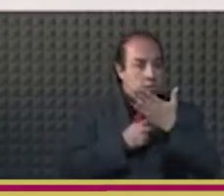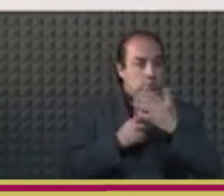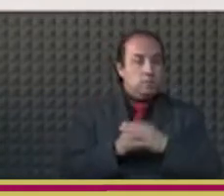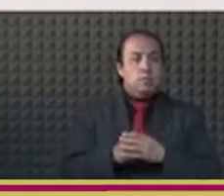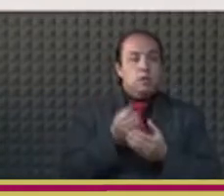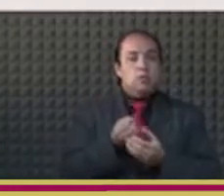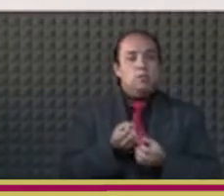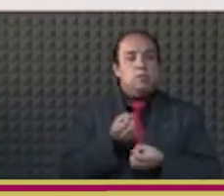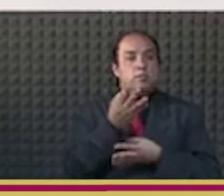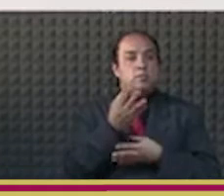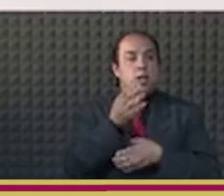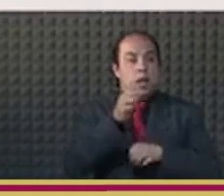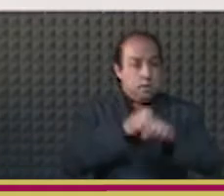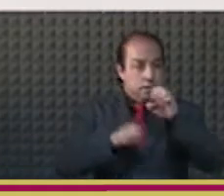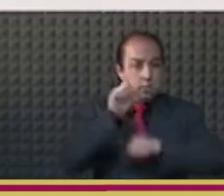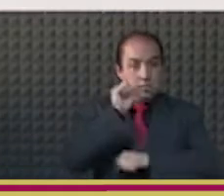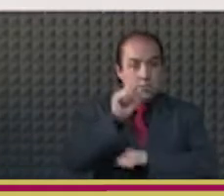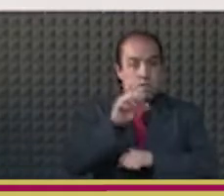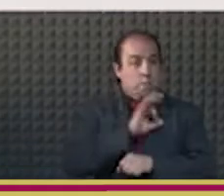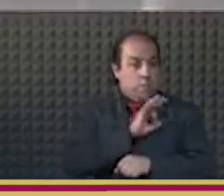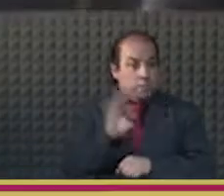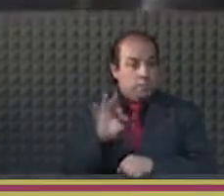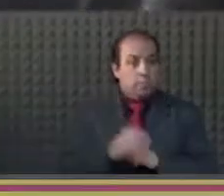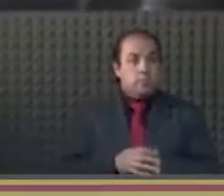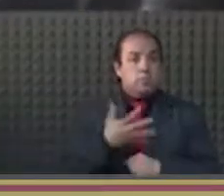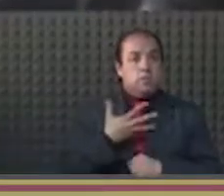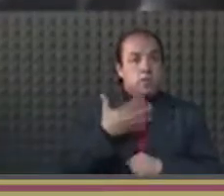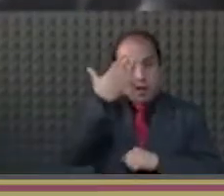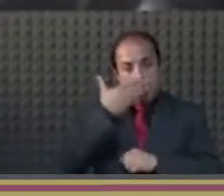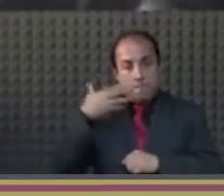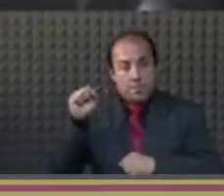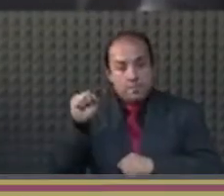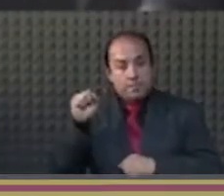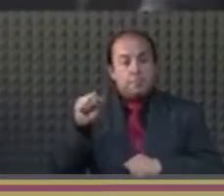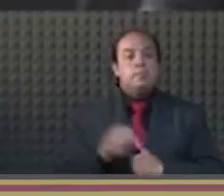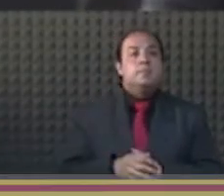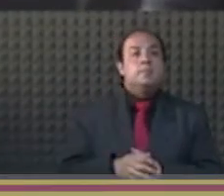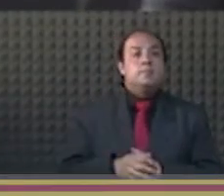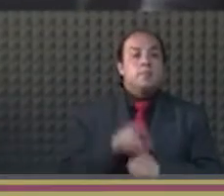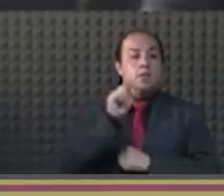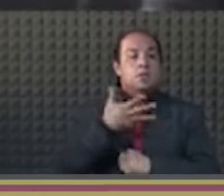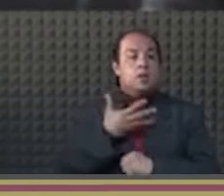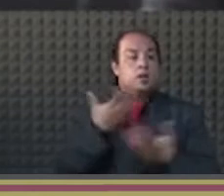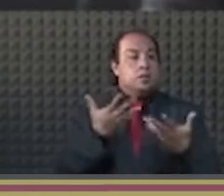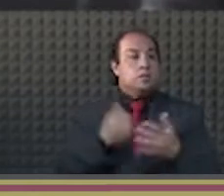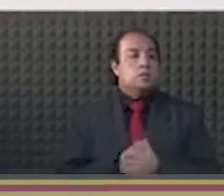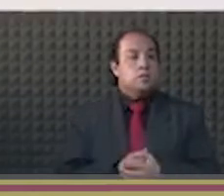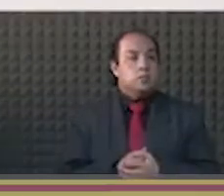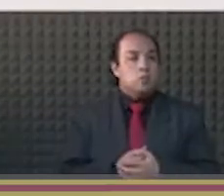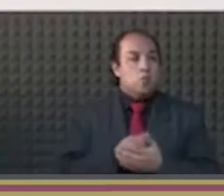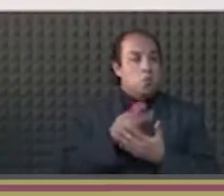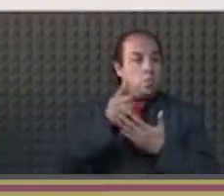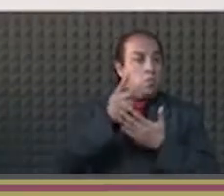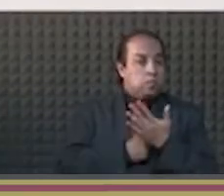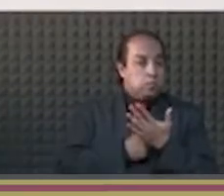en ofrecerles a las empresas también la posibilidad de contar con talento y además haciendo esto, digamos, una estrategia